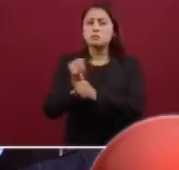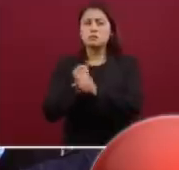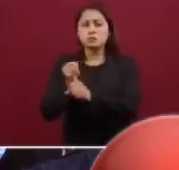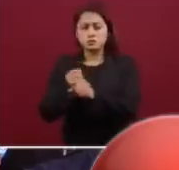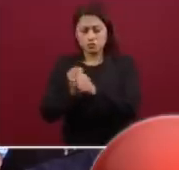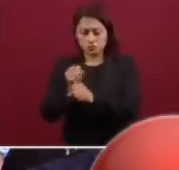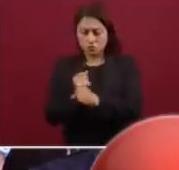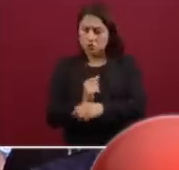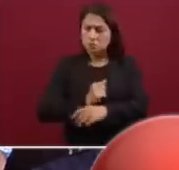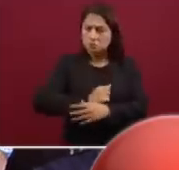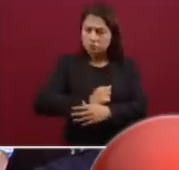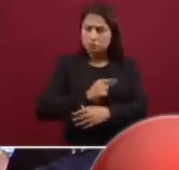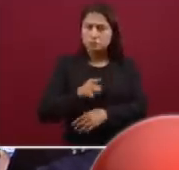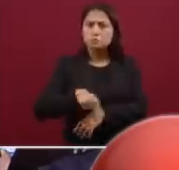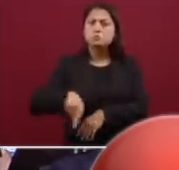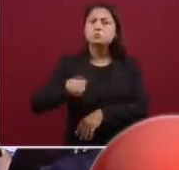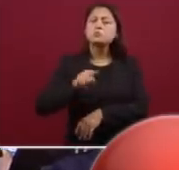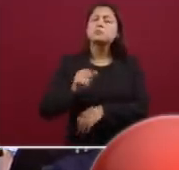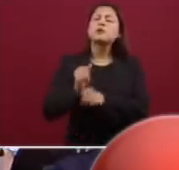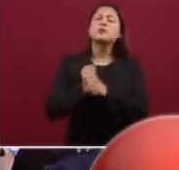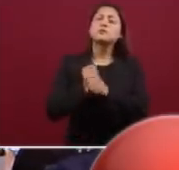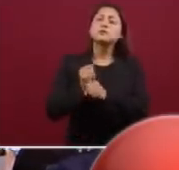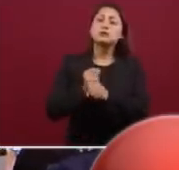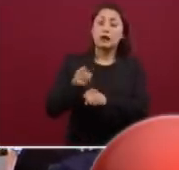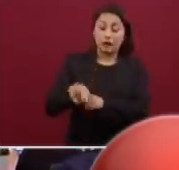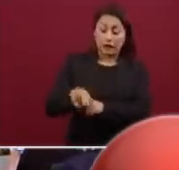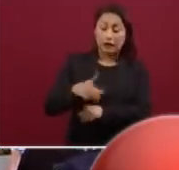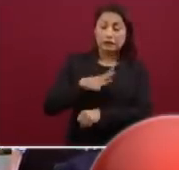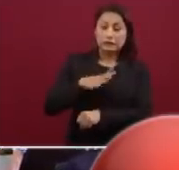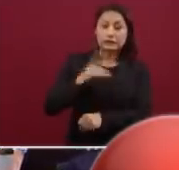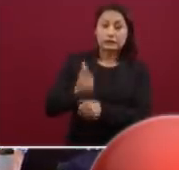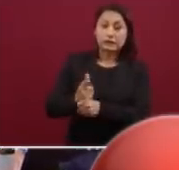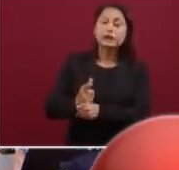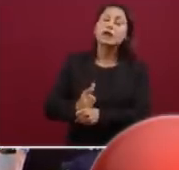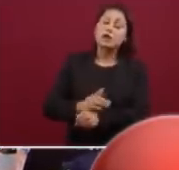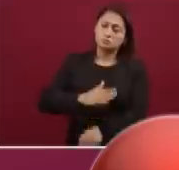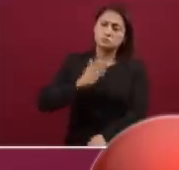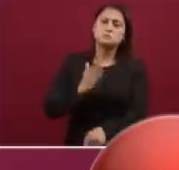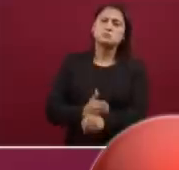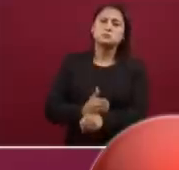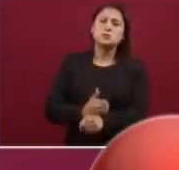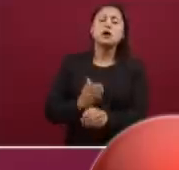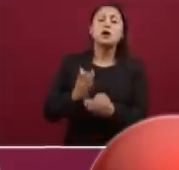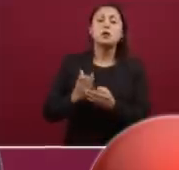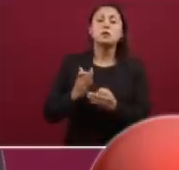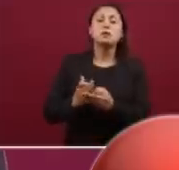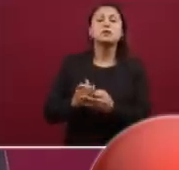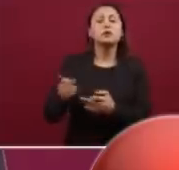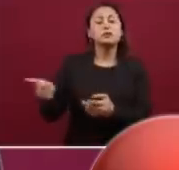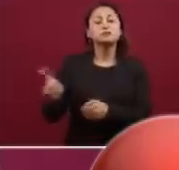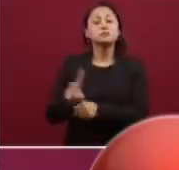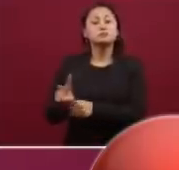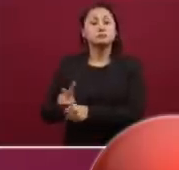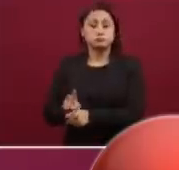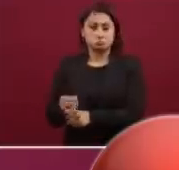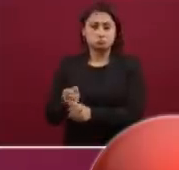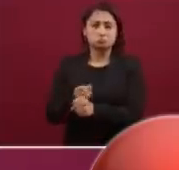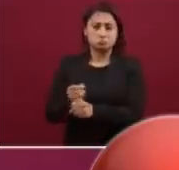si está tipificado y la contralora lo está investigando si de